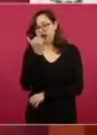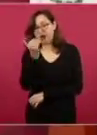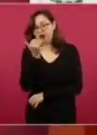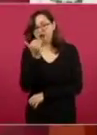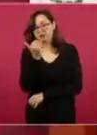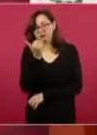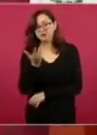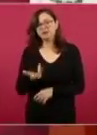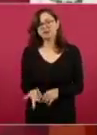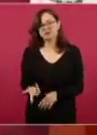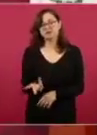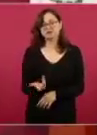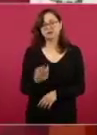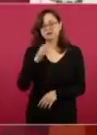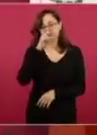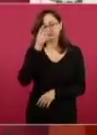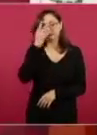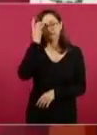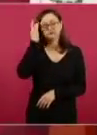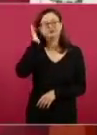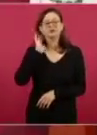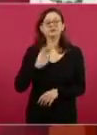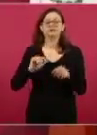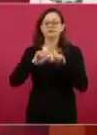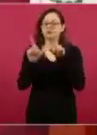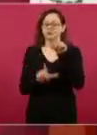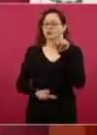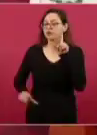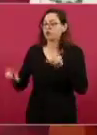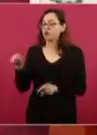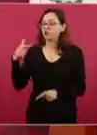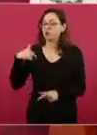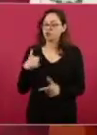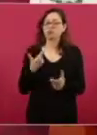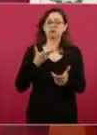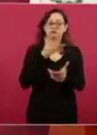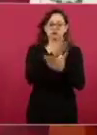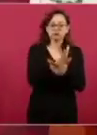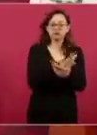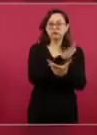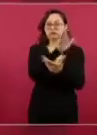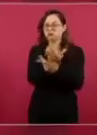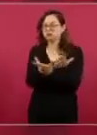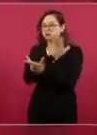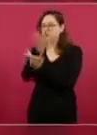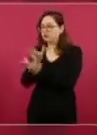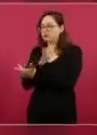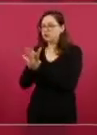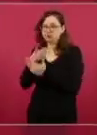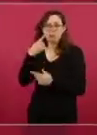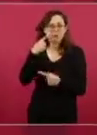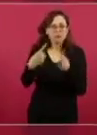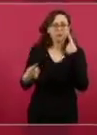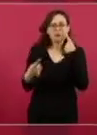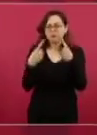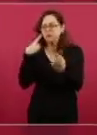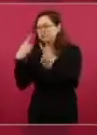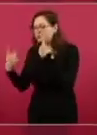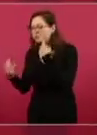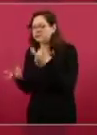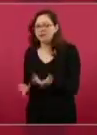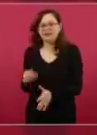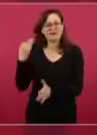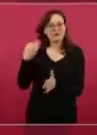Hice un recorrido por el país para estimular la producción de